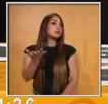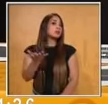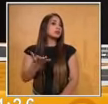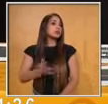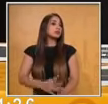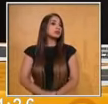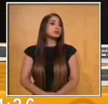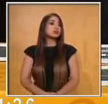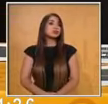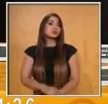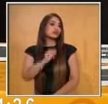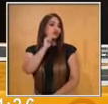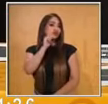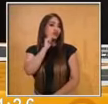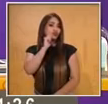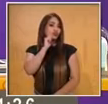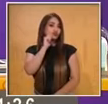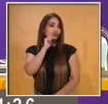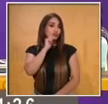Tampoco, ¿verdad?